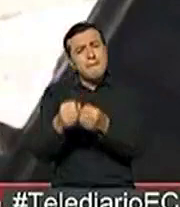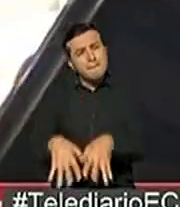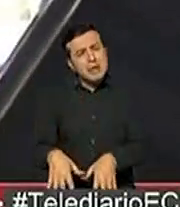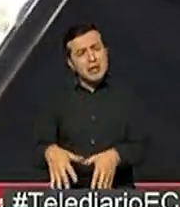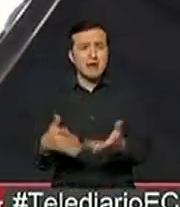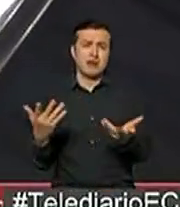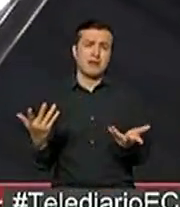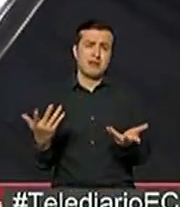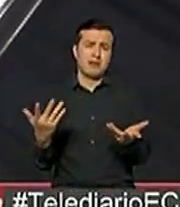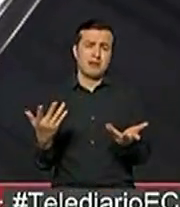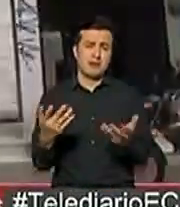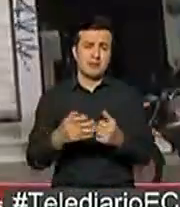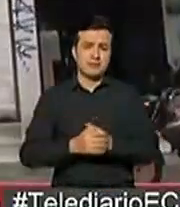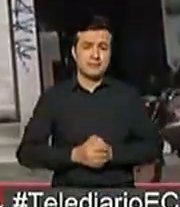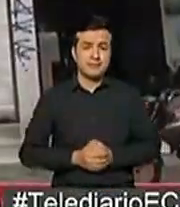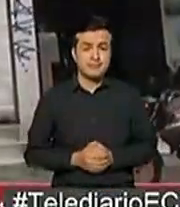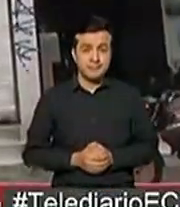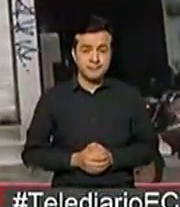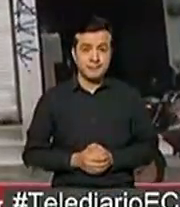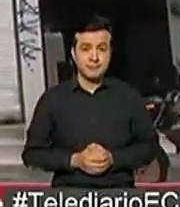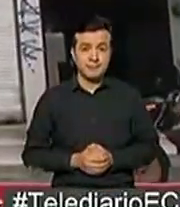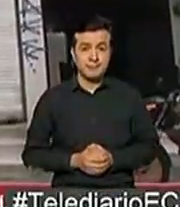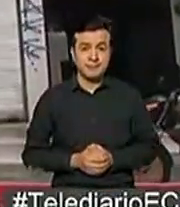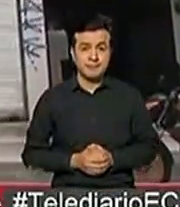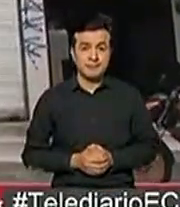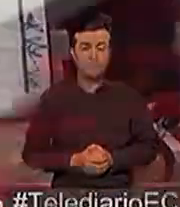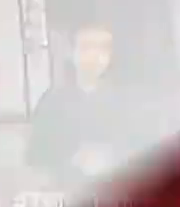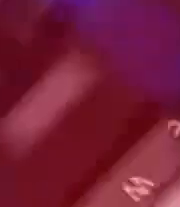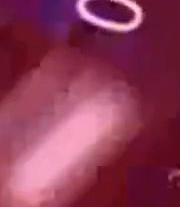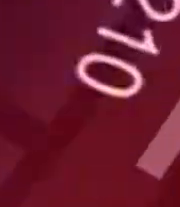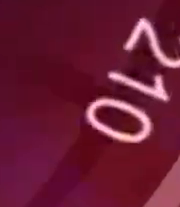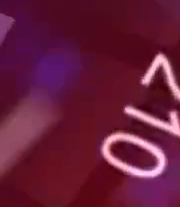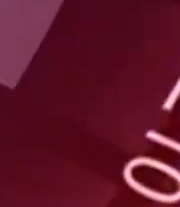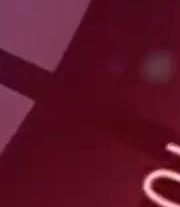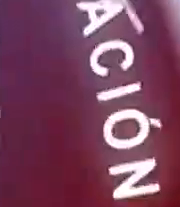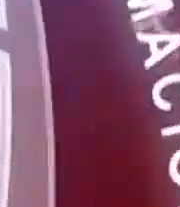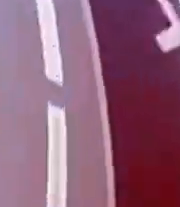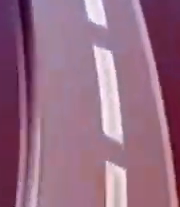en varios meses de producción a lejanos medios públicos